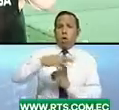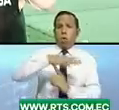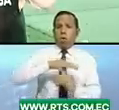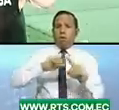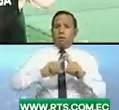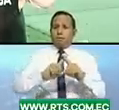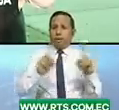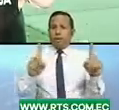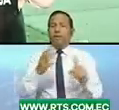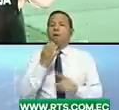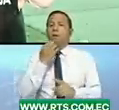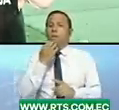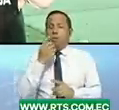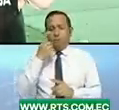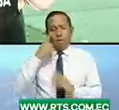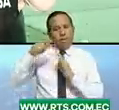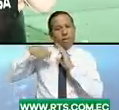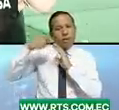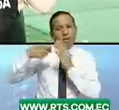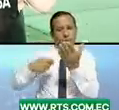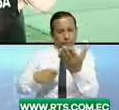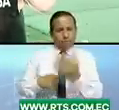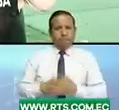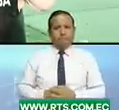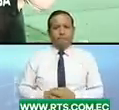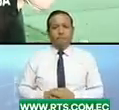con más detalles de esos casos.